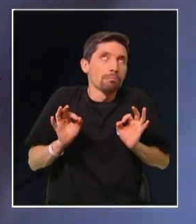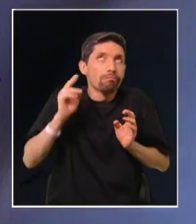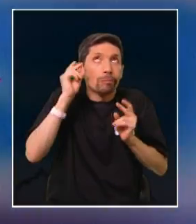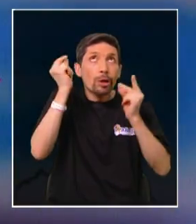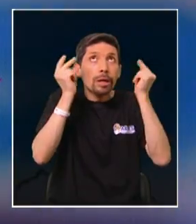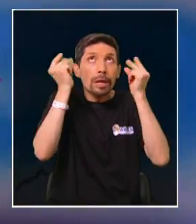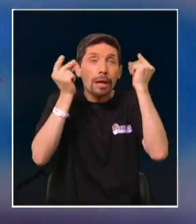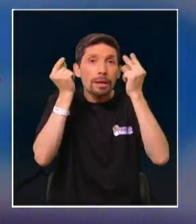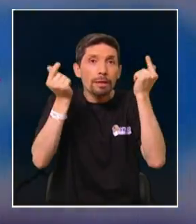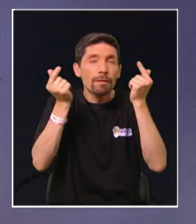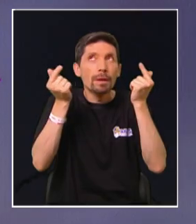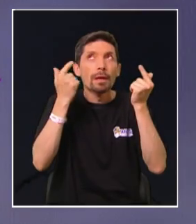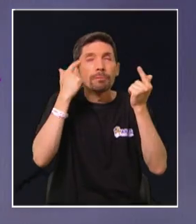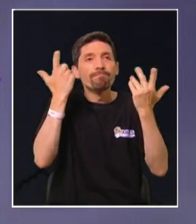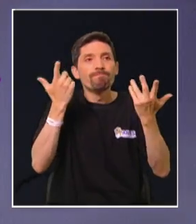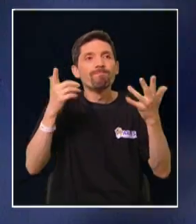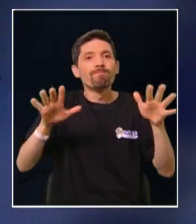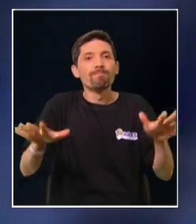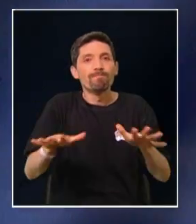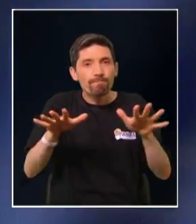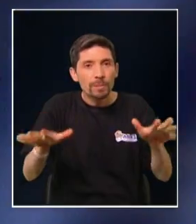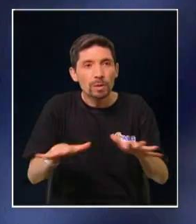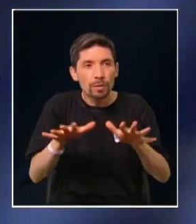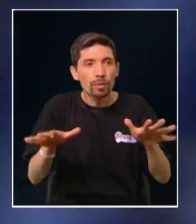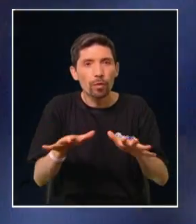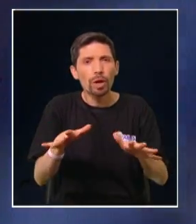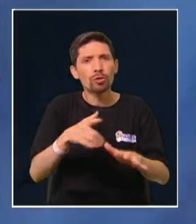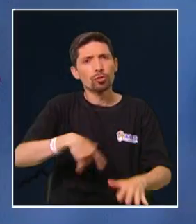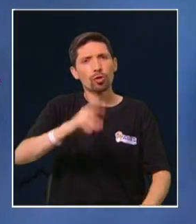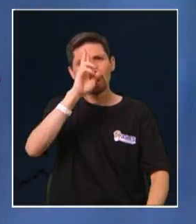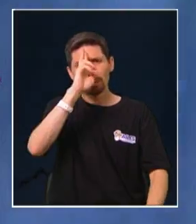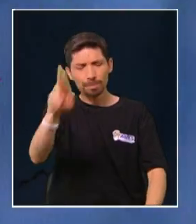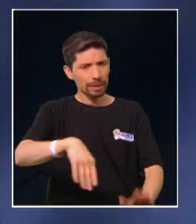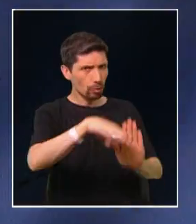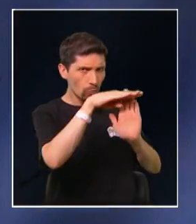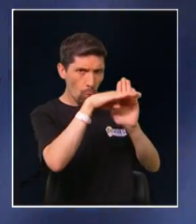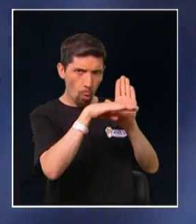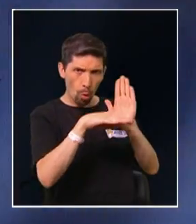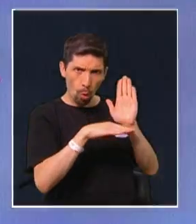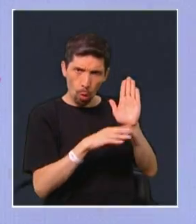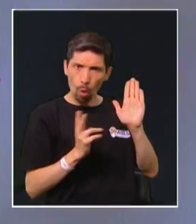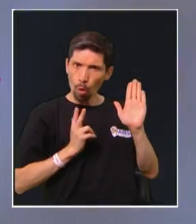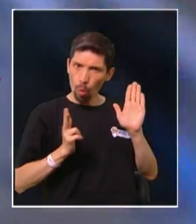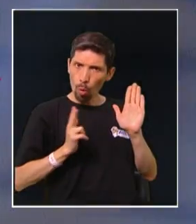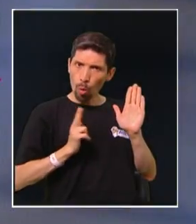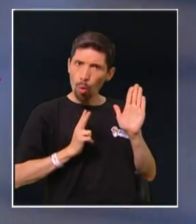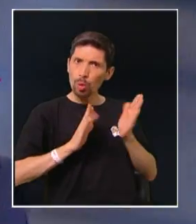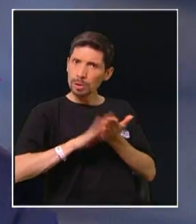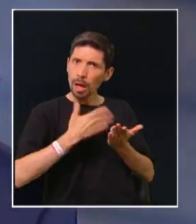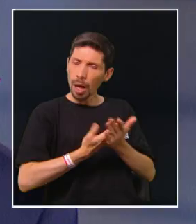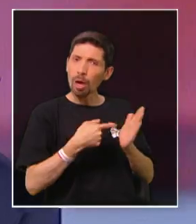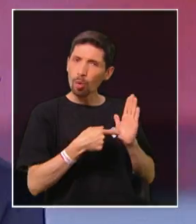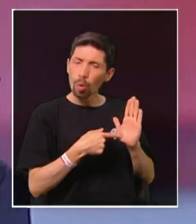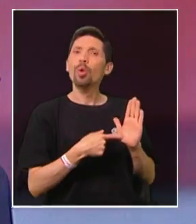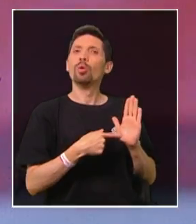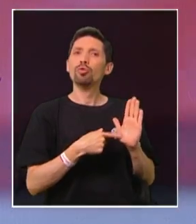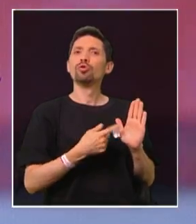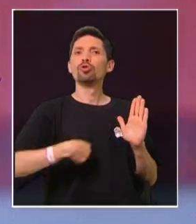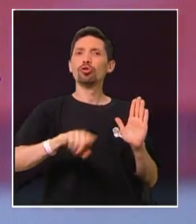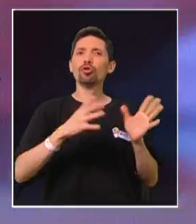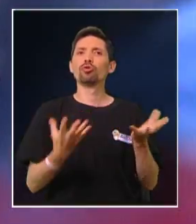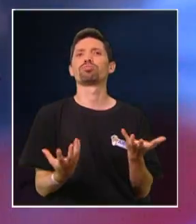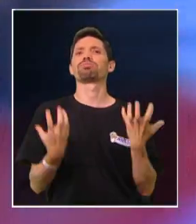creatividad, con empeño y respetando todas las medidas sanitarias, tomamos el desafío de hacer un programa